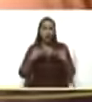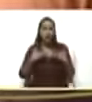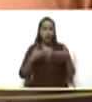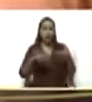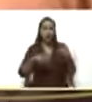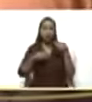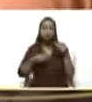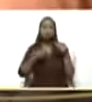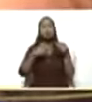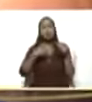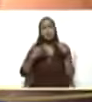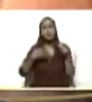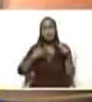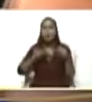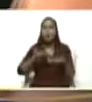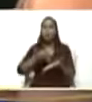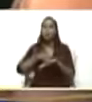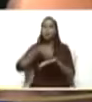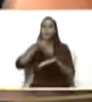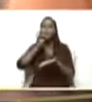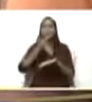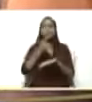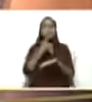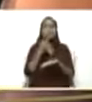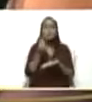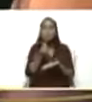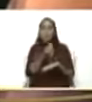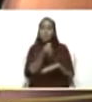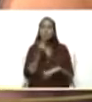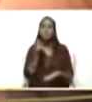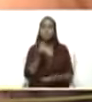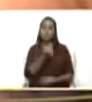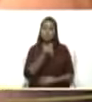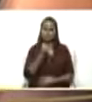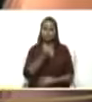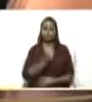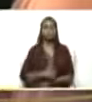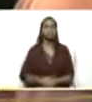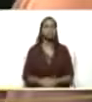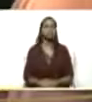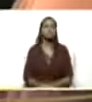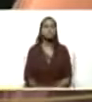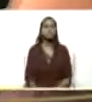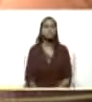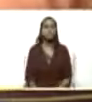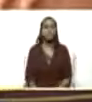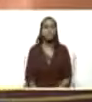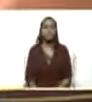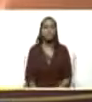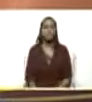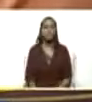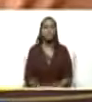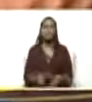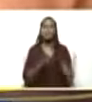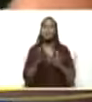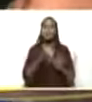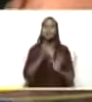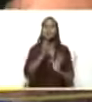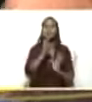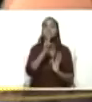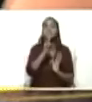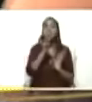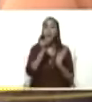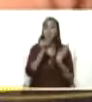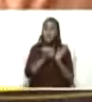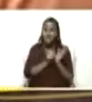pueda degustar también lo que se viene realizando acá en Venezuela. Han sido dispuestos más de 3.000 metros cuadrados